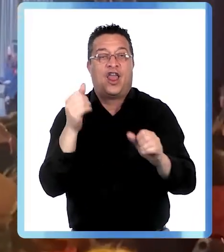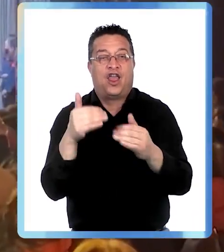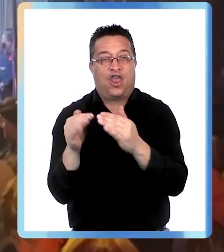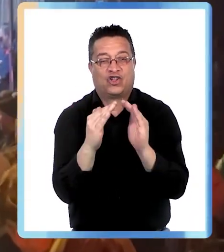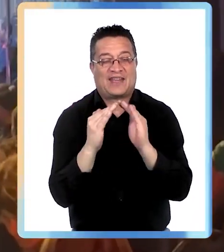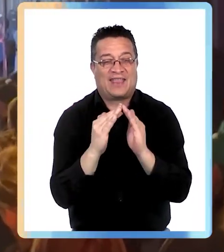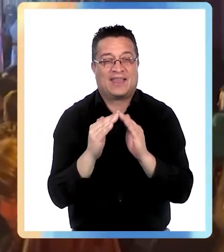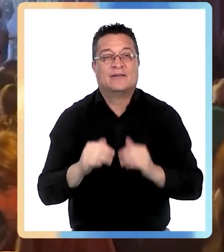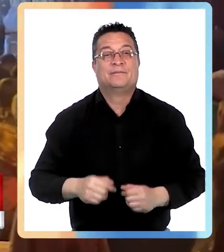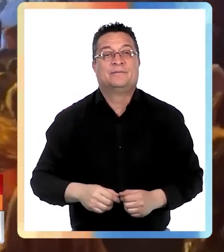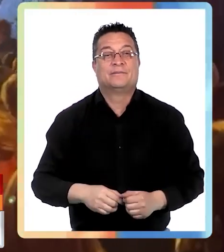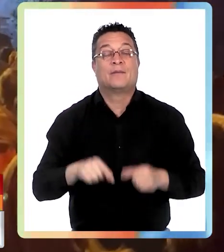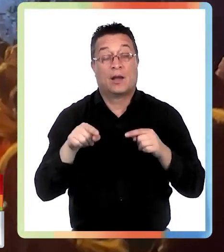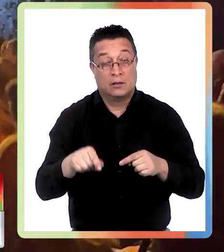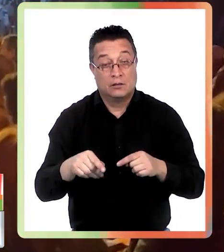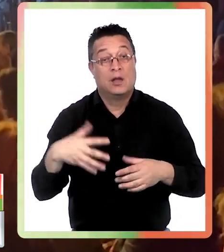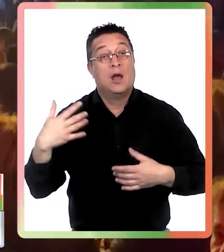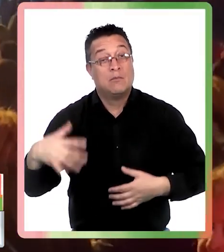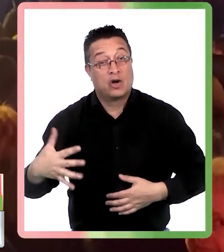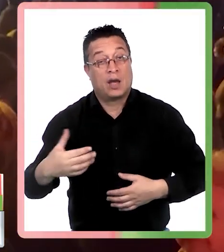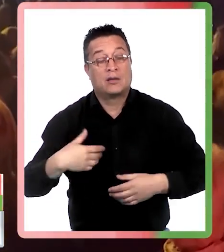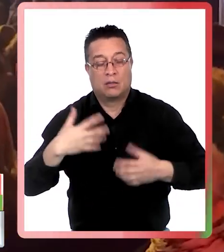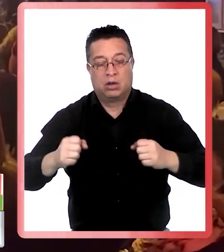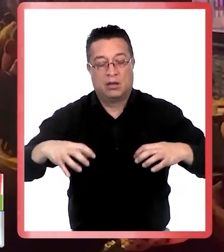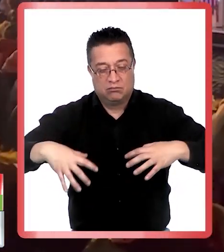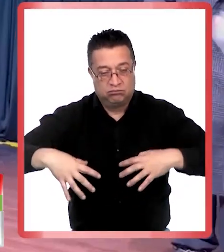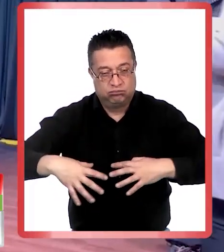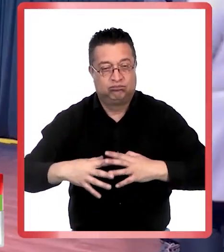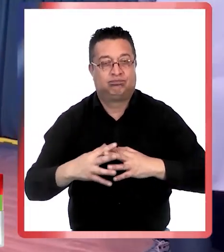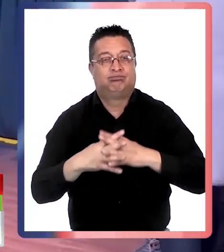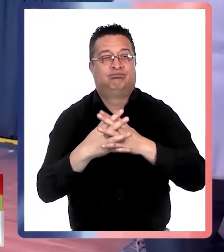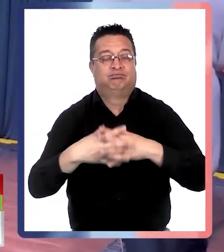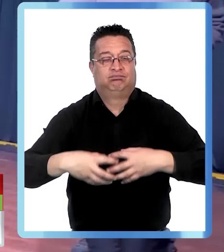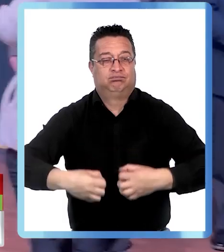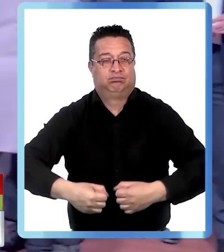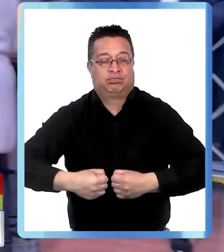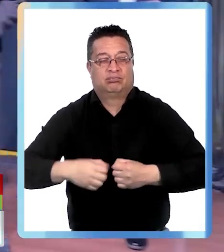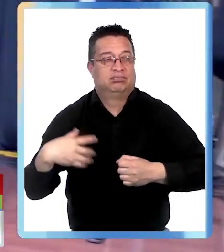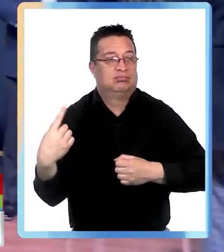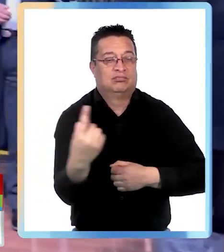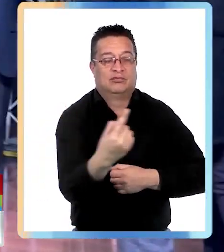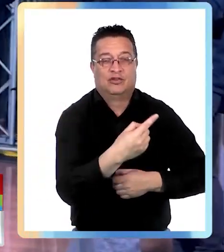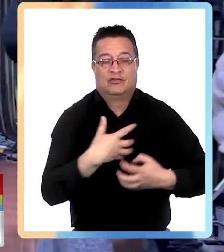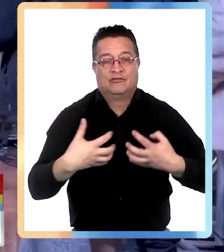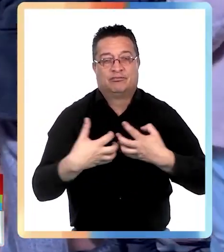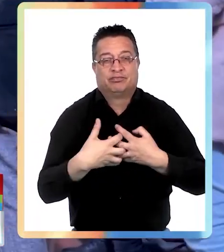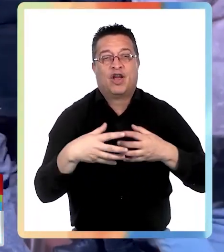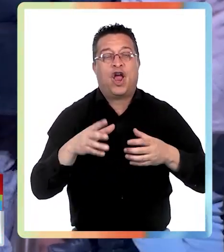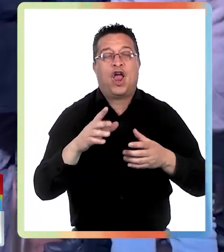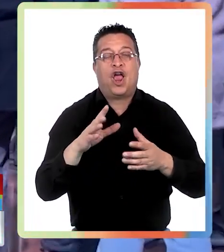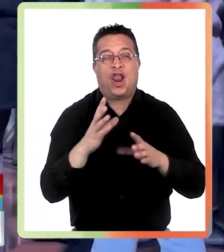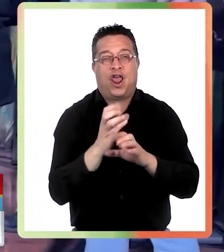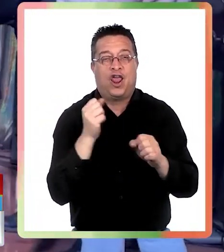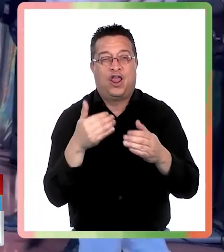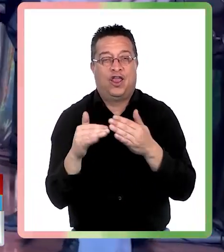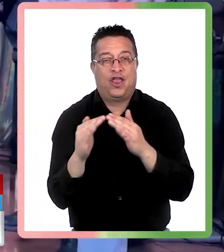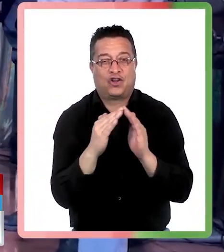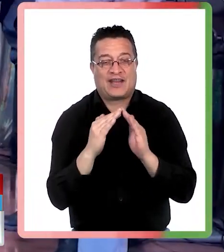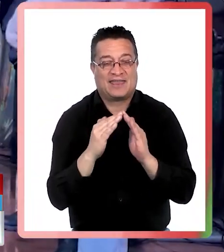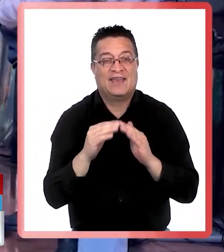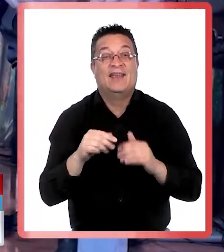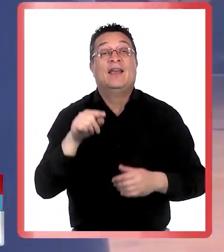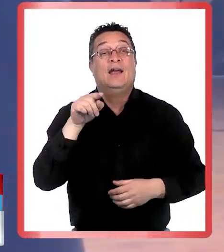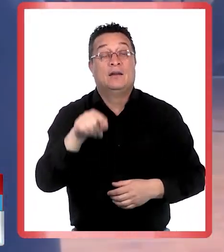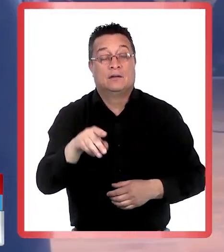loses estas subvenciones jugarán un papel crucial para el tejido social y promover la cohesión comunitaria En Los Andes los beneficiarios